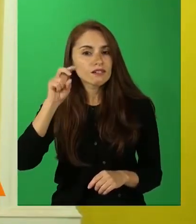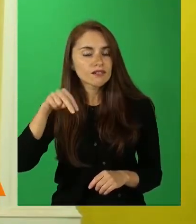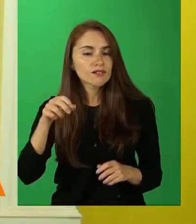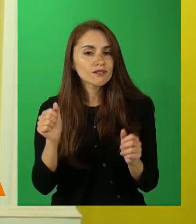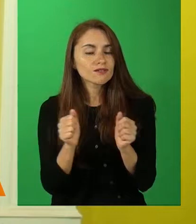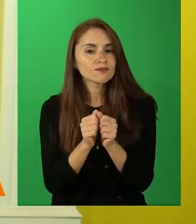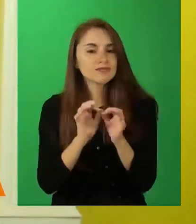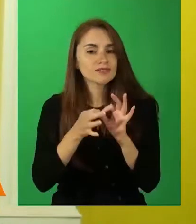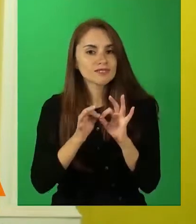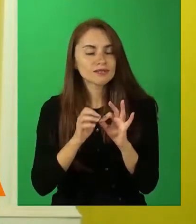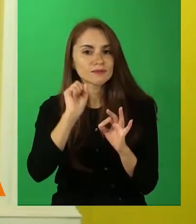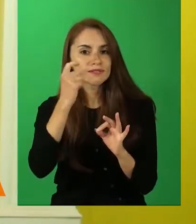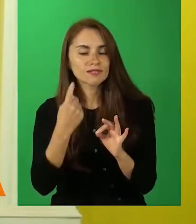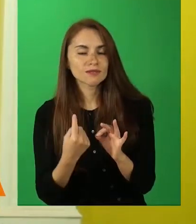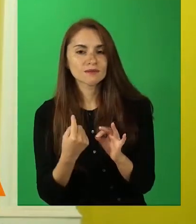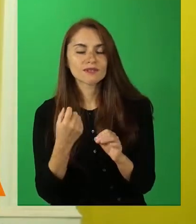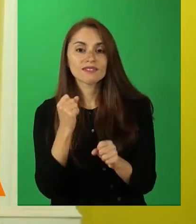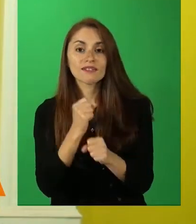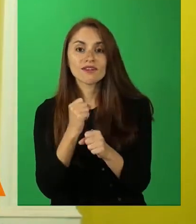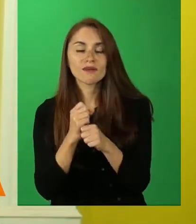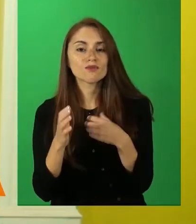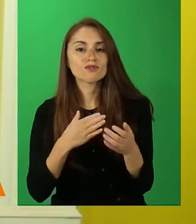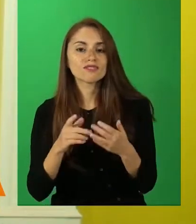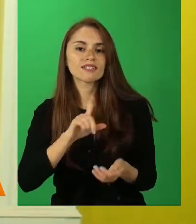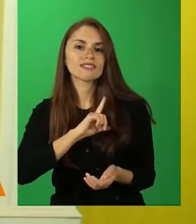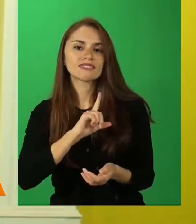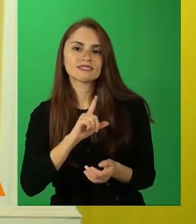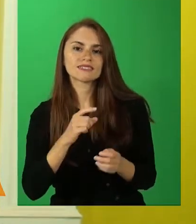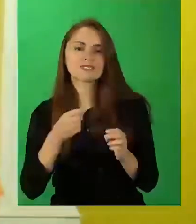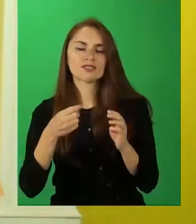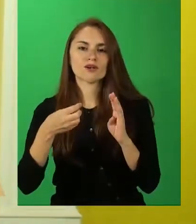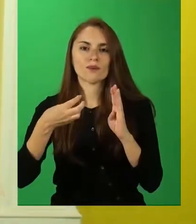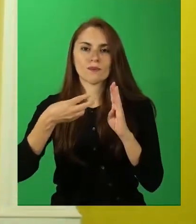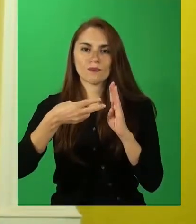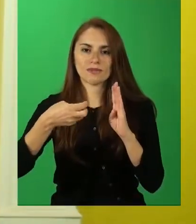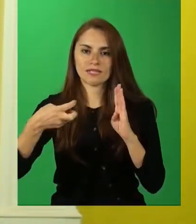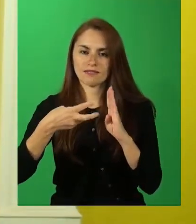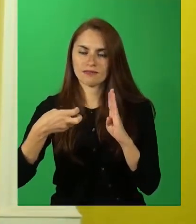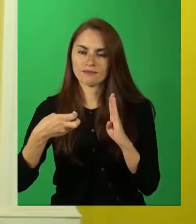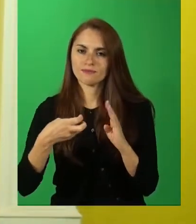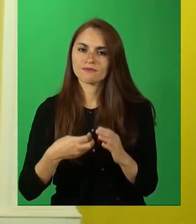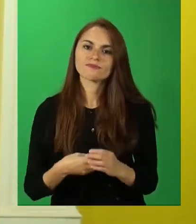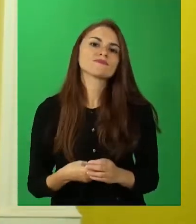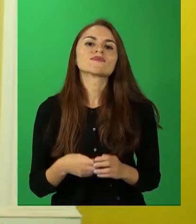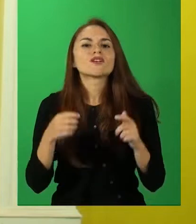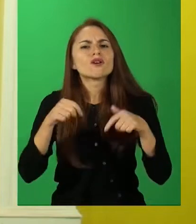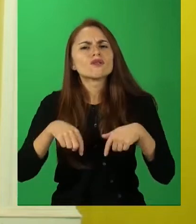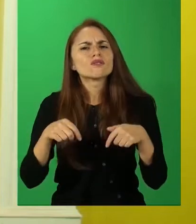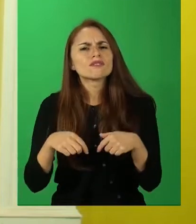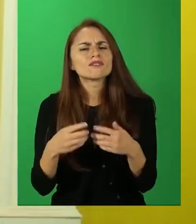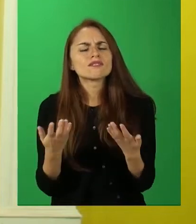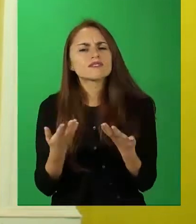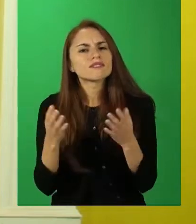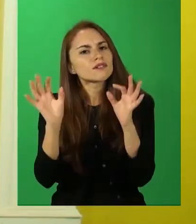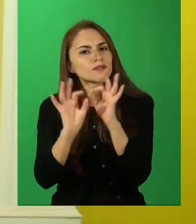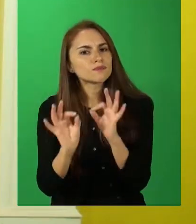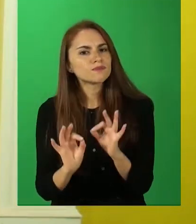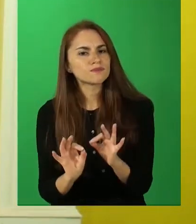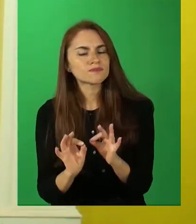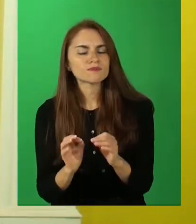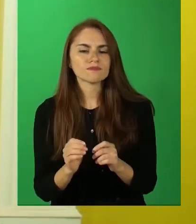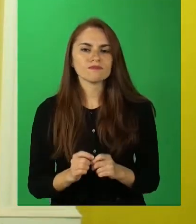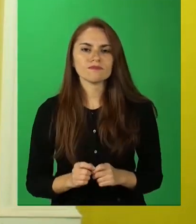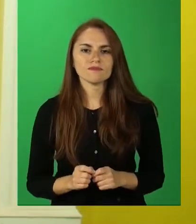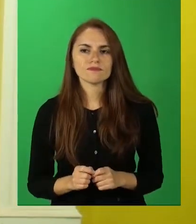intérprete, ambos somos del Liceo Bicentenario Mercedes Friedrich Magney de Copiapó. Y hoy día vamos a